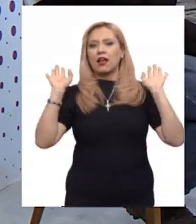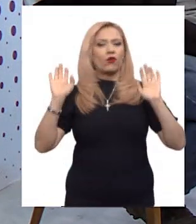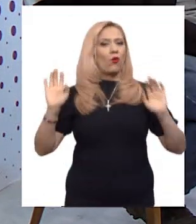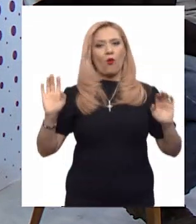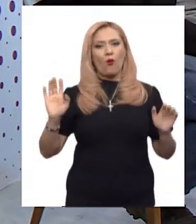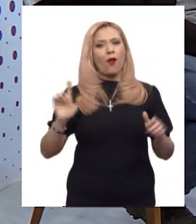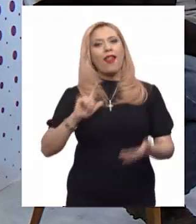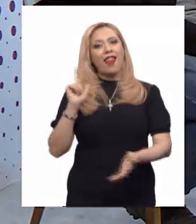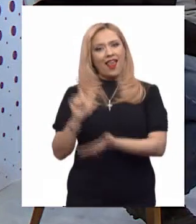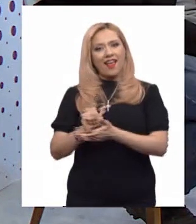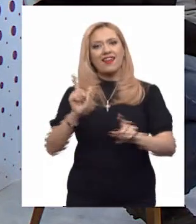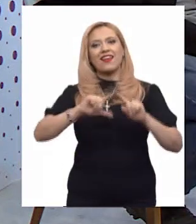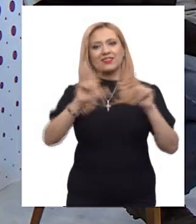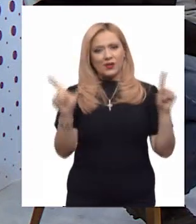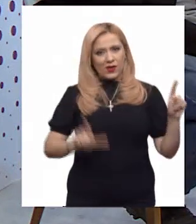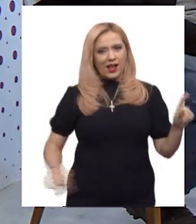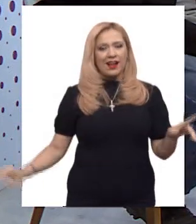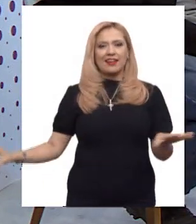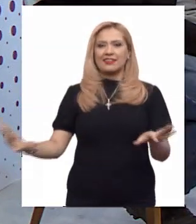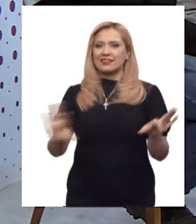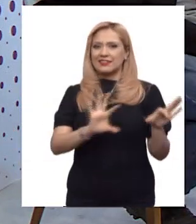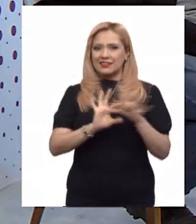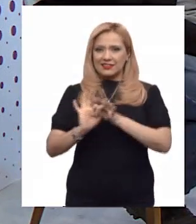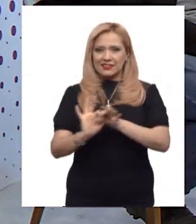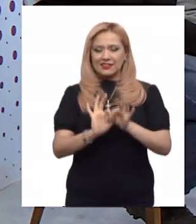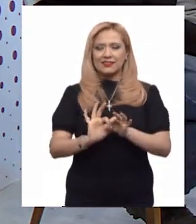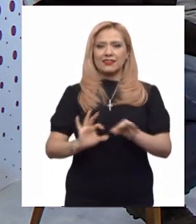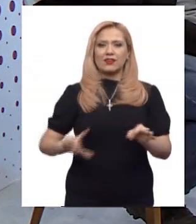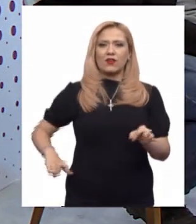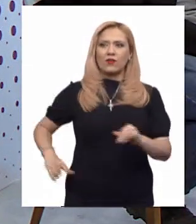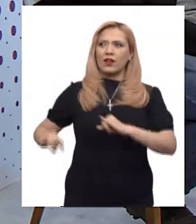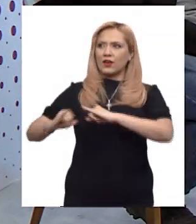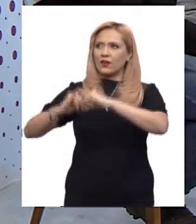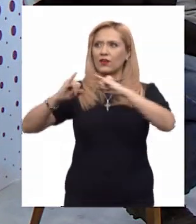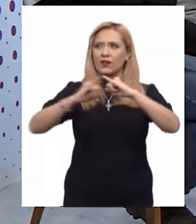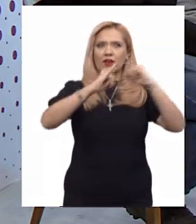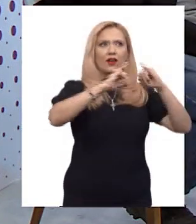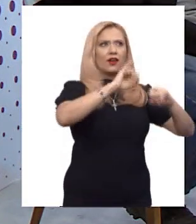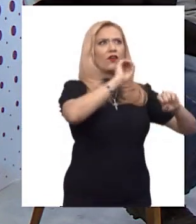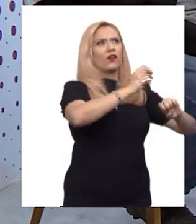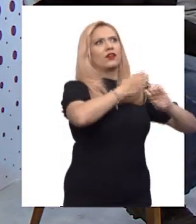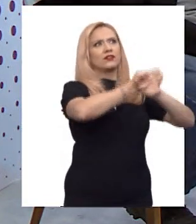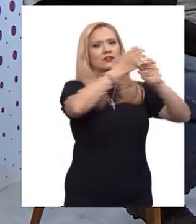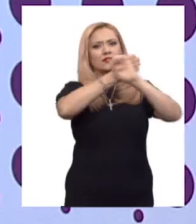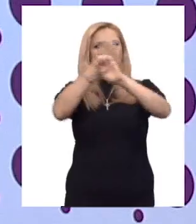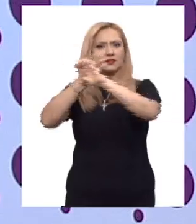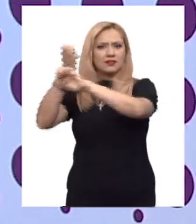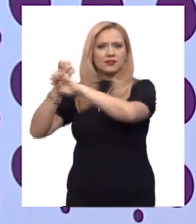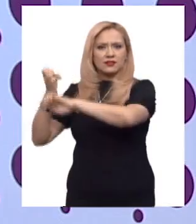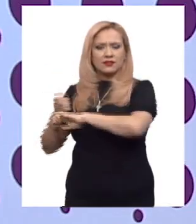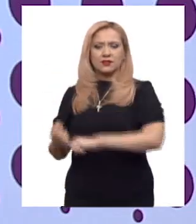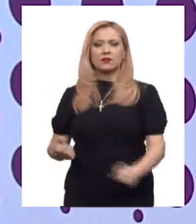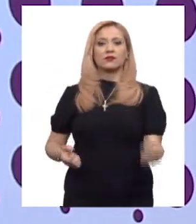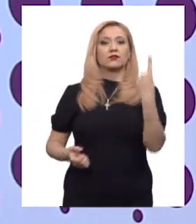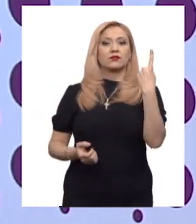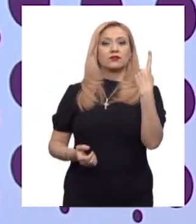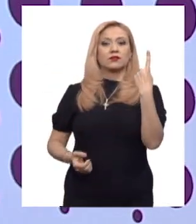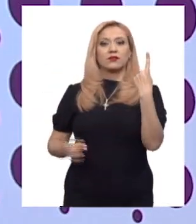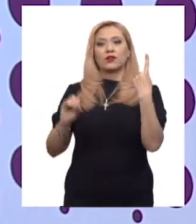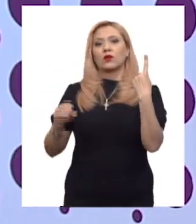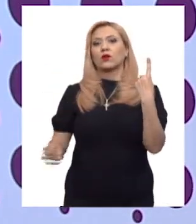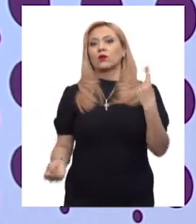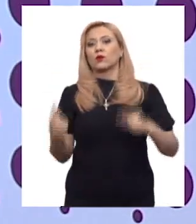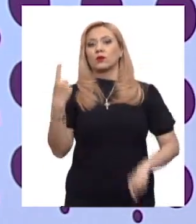donde involucra la coordinación interinstitucional y con otras entidades federativas, no solamente desde una entidad o desde una